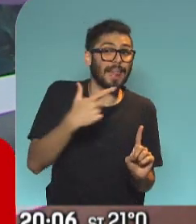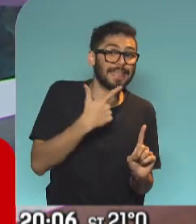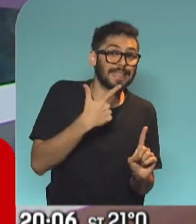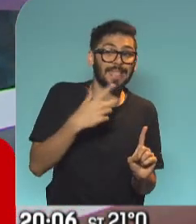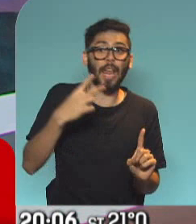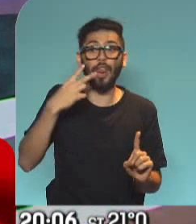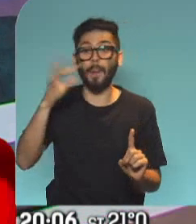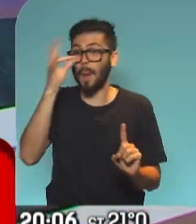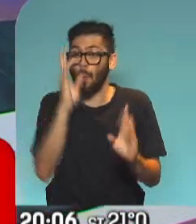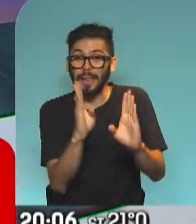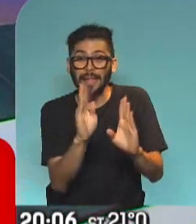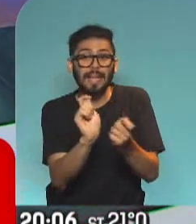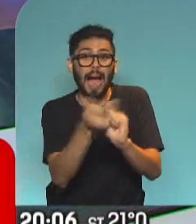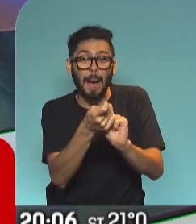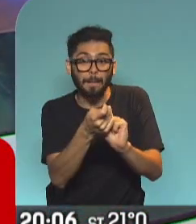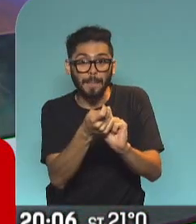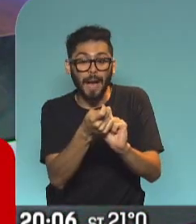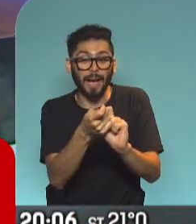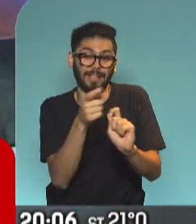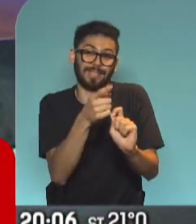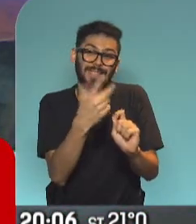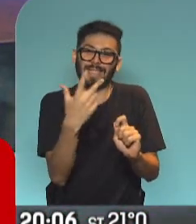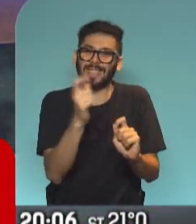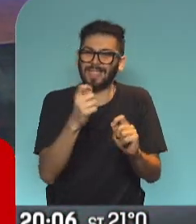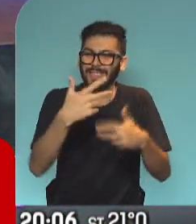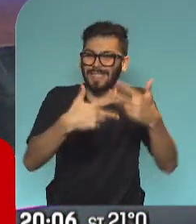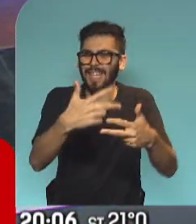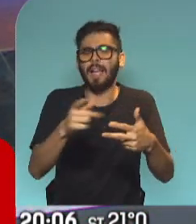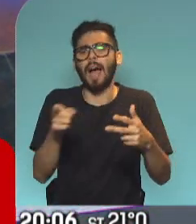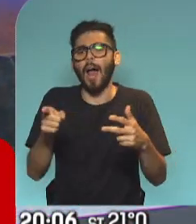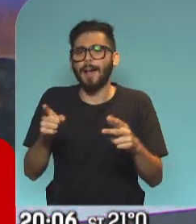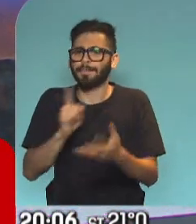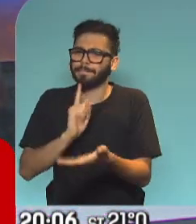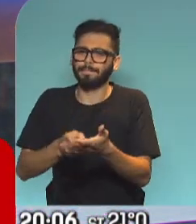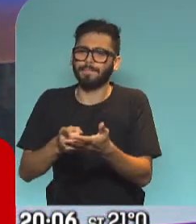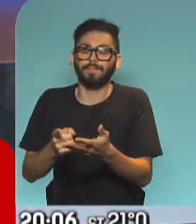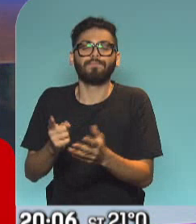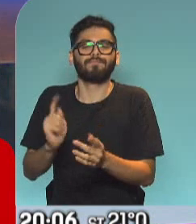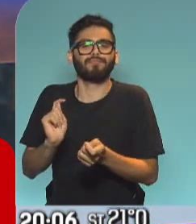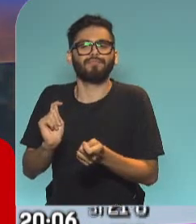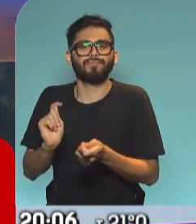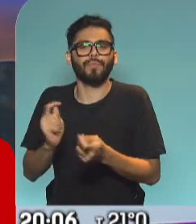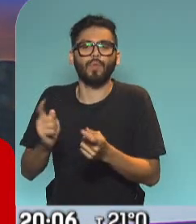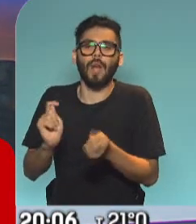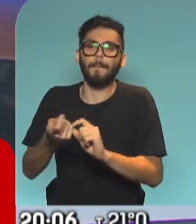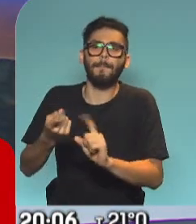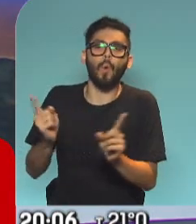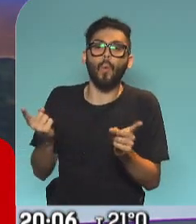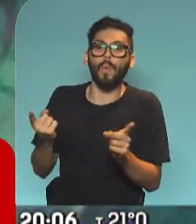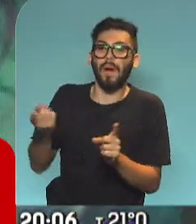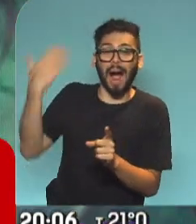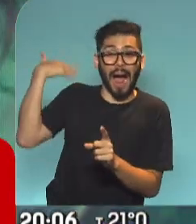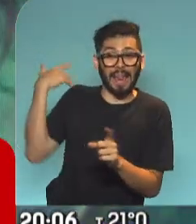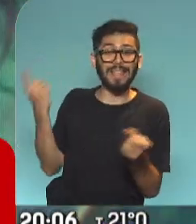y 2020 rige la fórmula de la gestión anterior y ahora pretende, en su esencia, volver a la fórmula